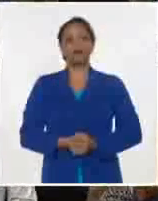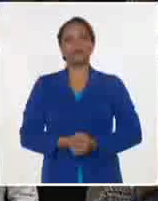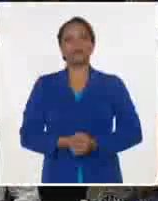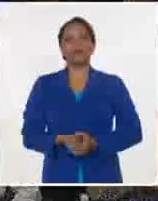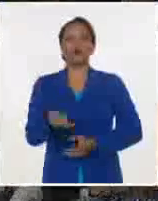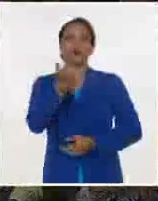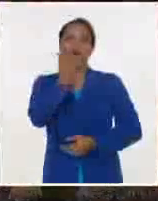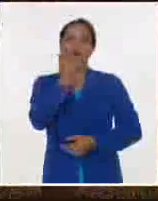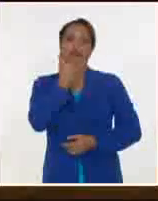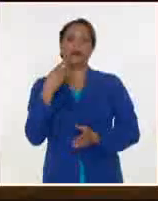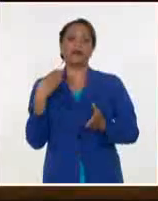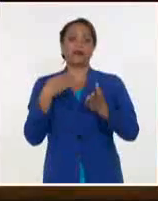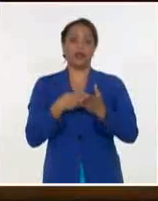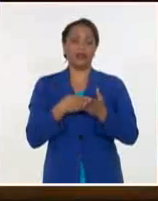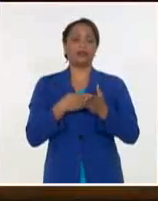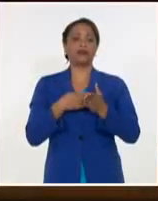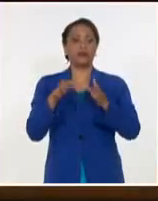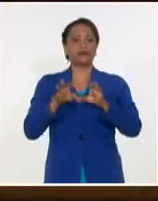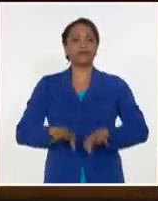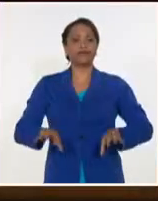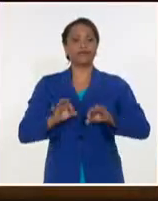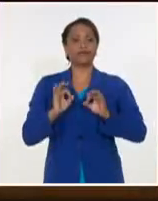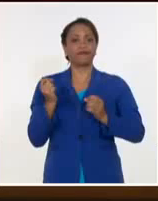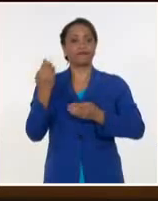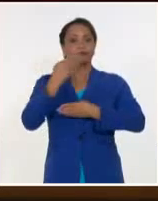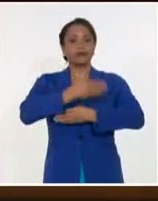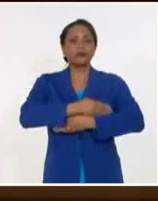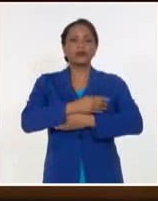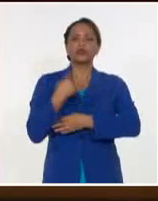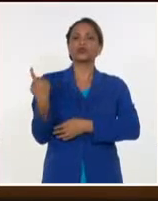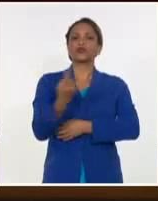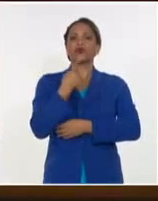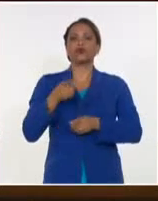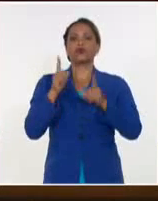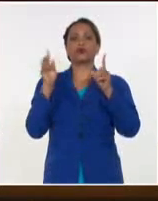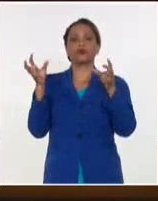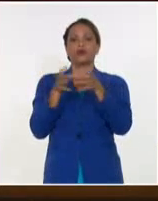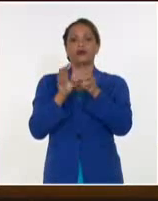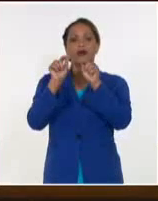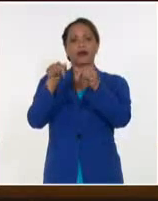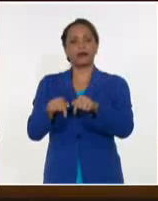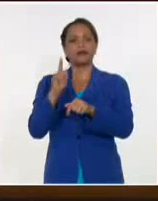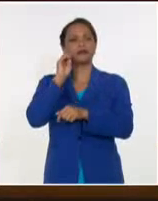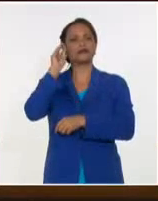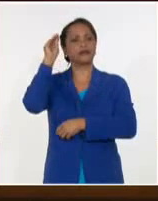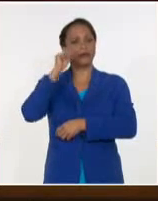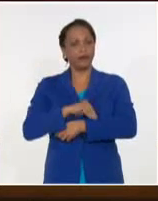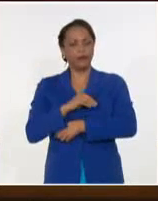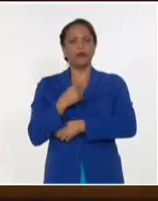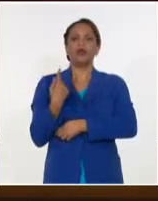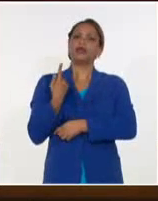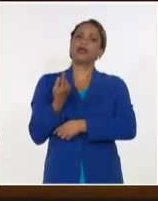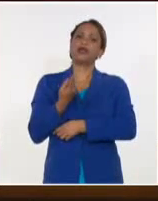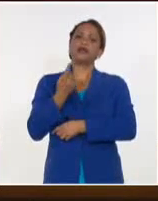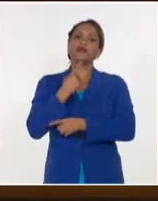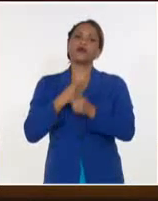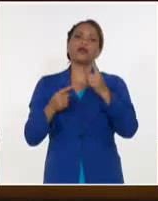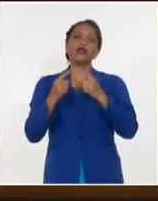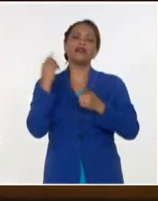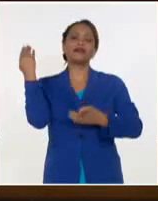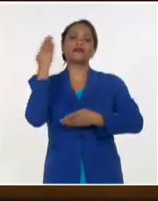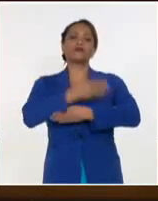o indirectas de esa criminal política, todos los aquí reunidos estamos conscientes de que constituye el mayor obstáculo